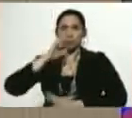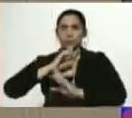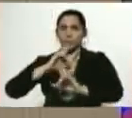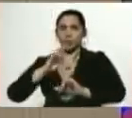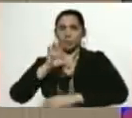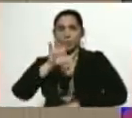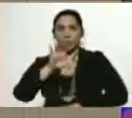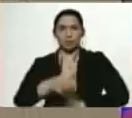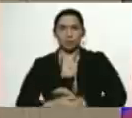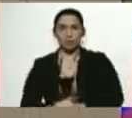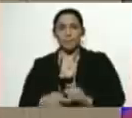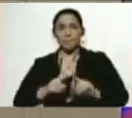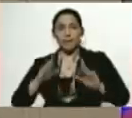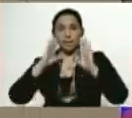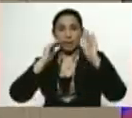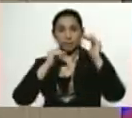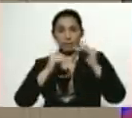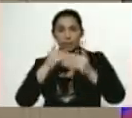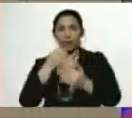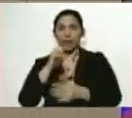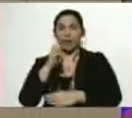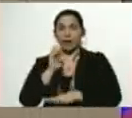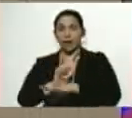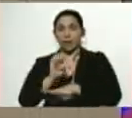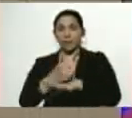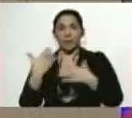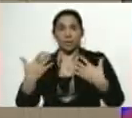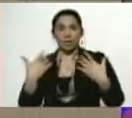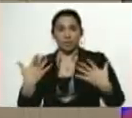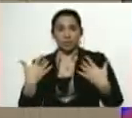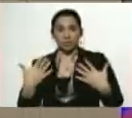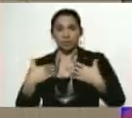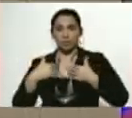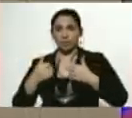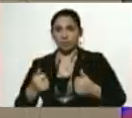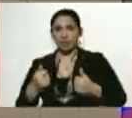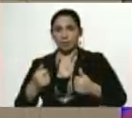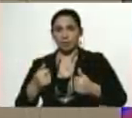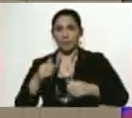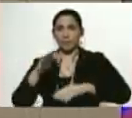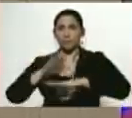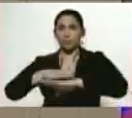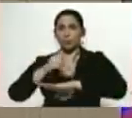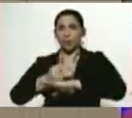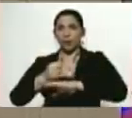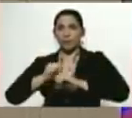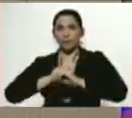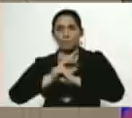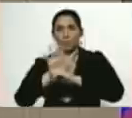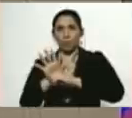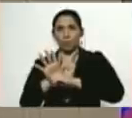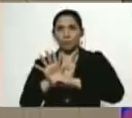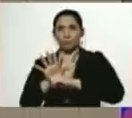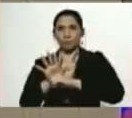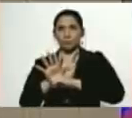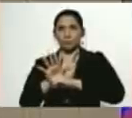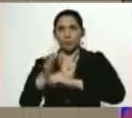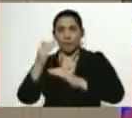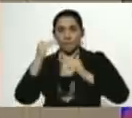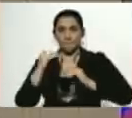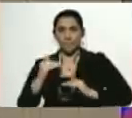país para atender la emergencia sanitaria ocasionada por la pandemia. Los abajo